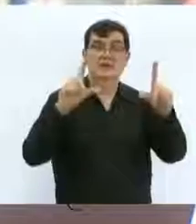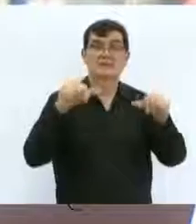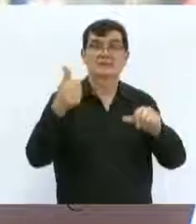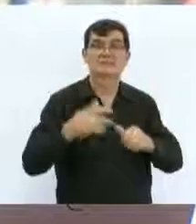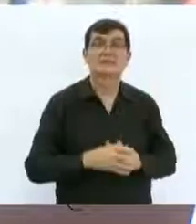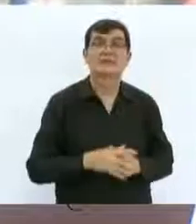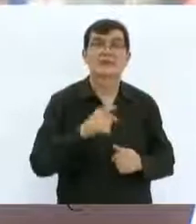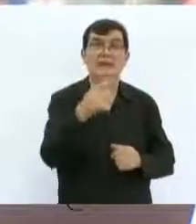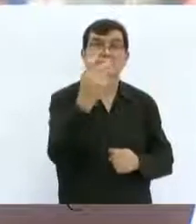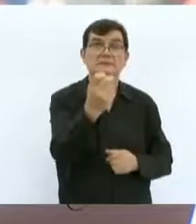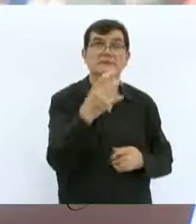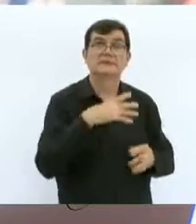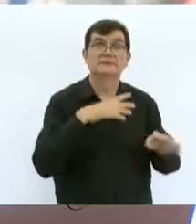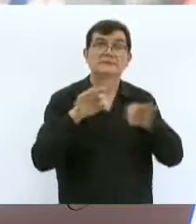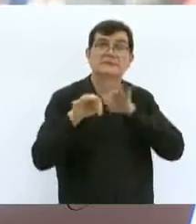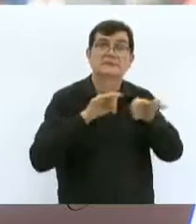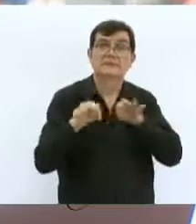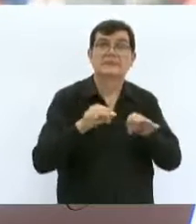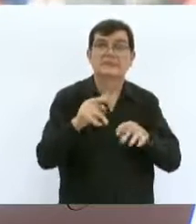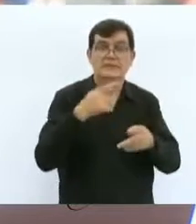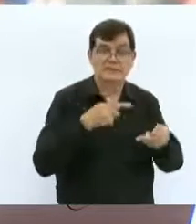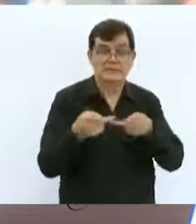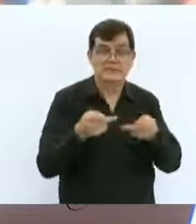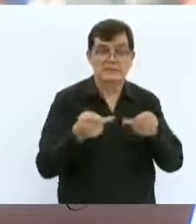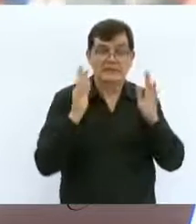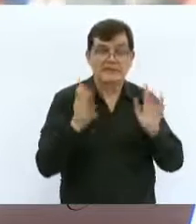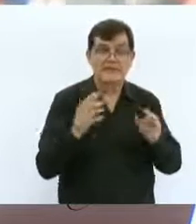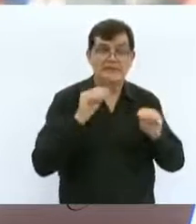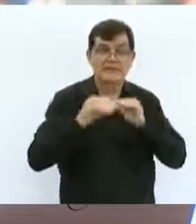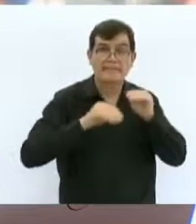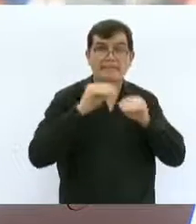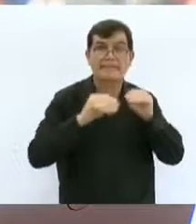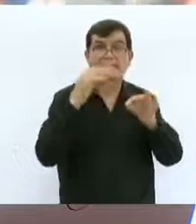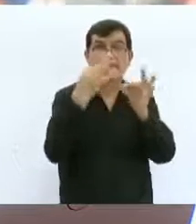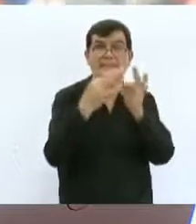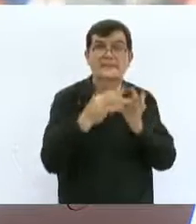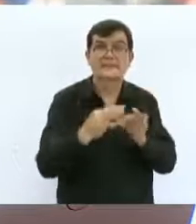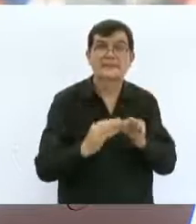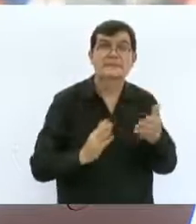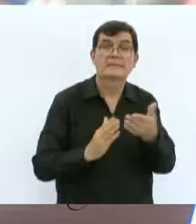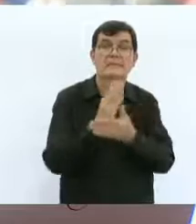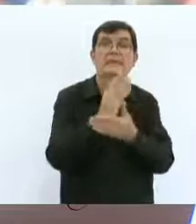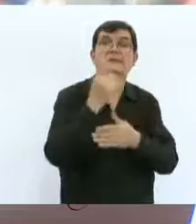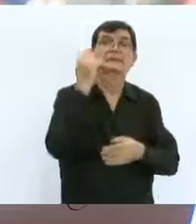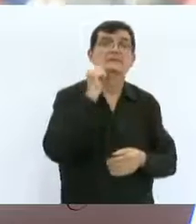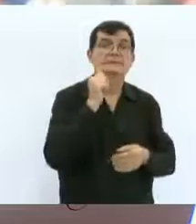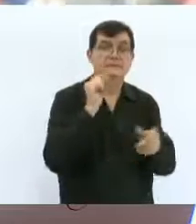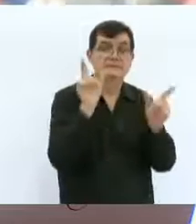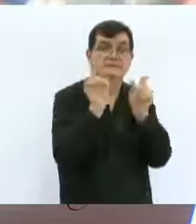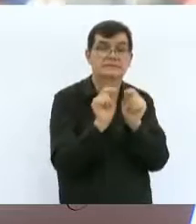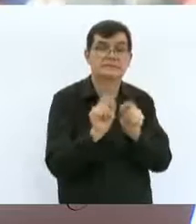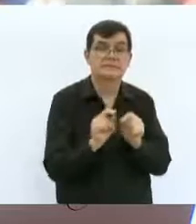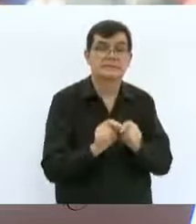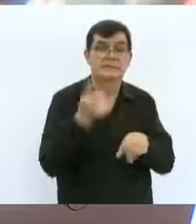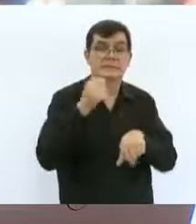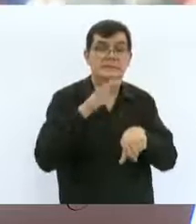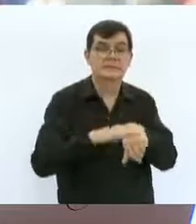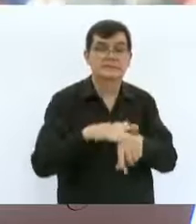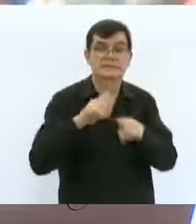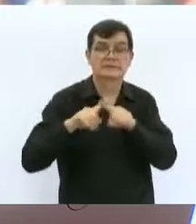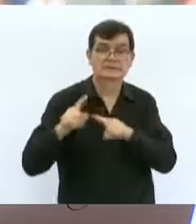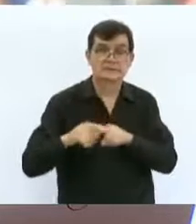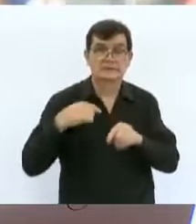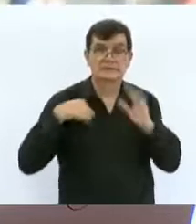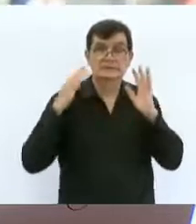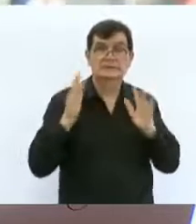justamente estas acciones y estrategias que vamos a hacer para poder cumplir con la meta es simplificar los procesos administrativos que